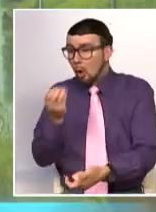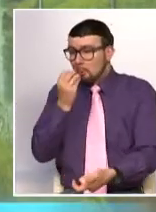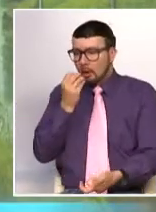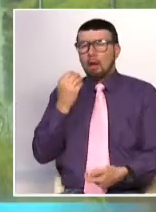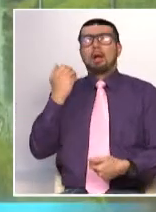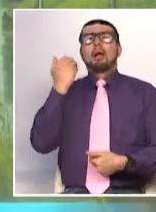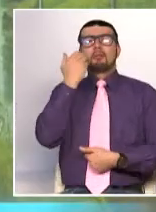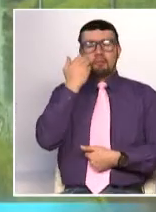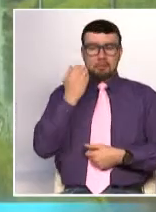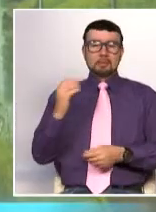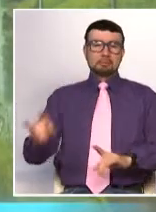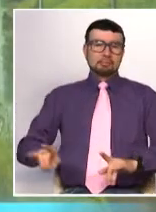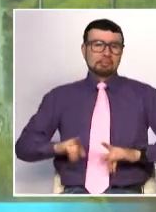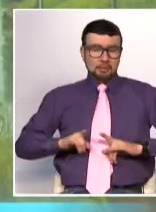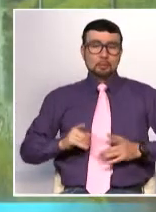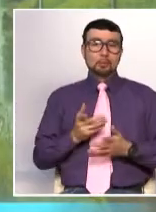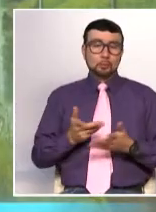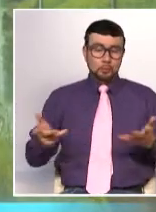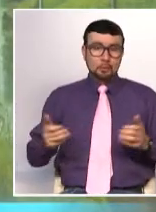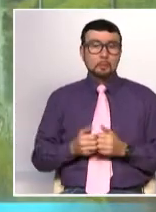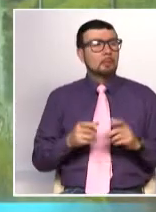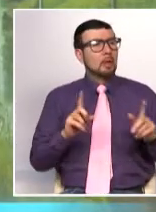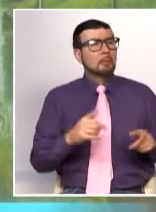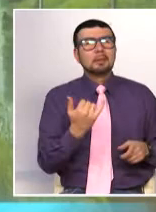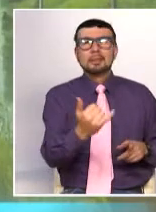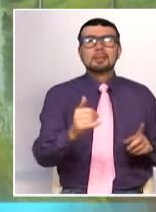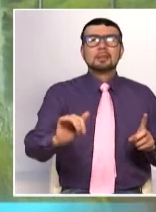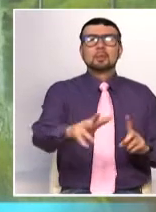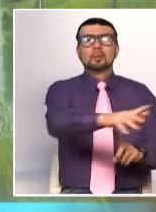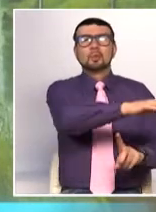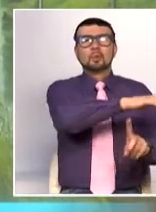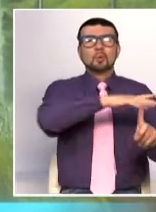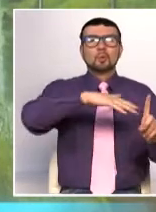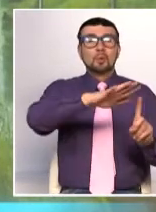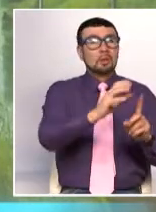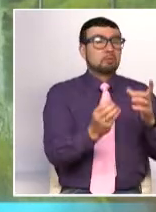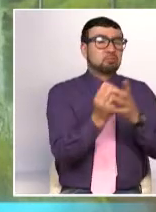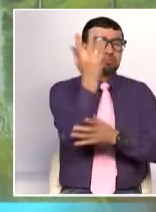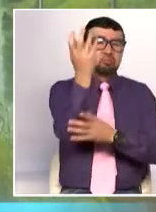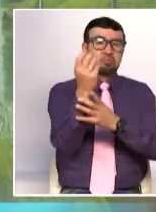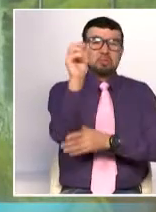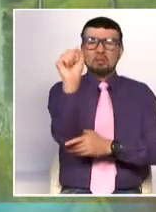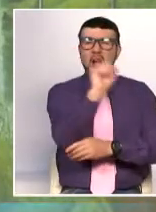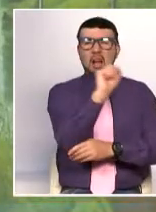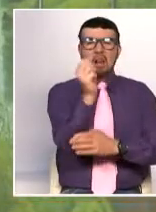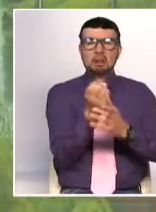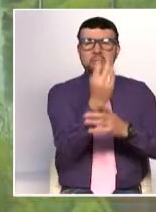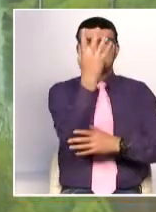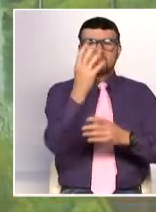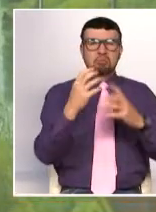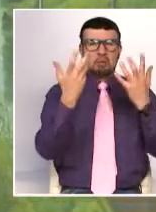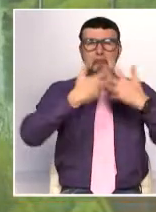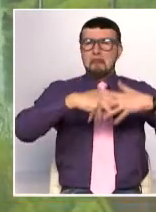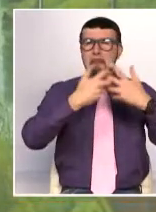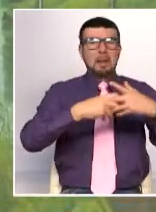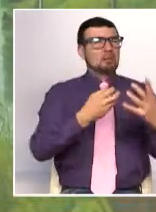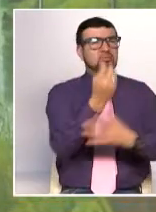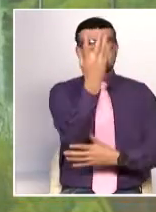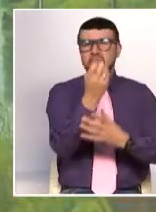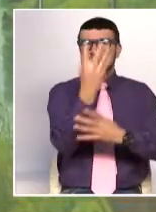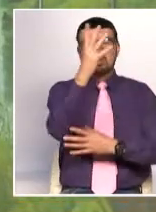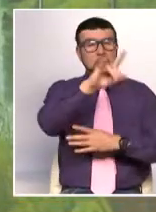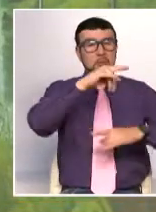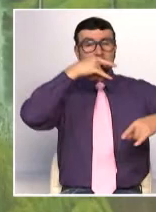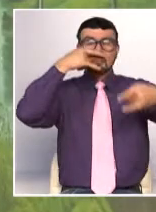ambiental pues que también es obviamente parte del problema en un mundo tan contaminado como en el que estamos y realmente debemos empezar a